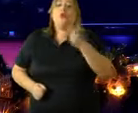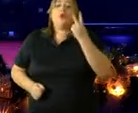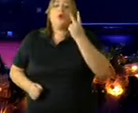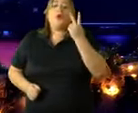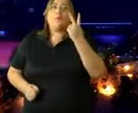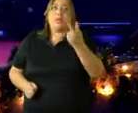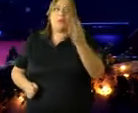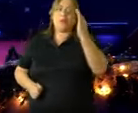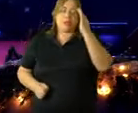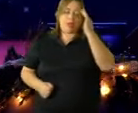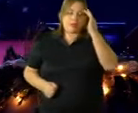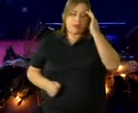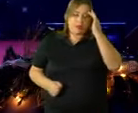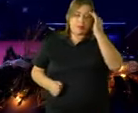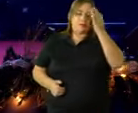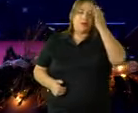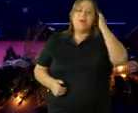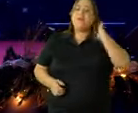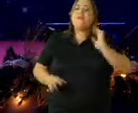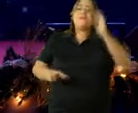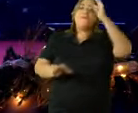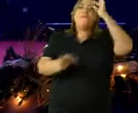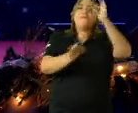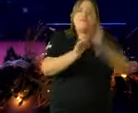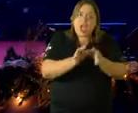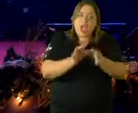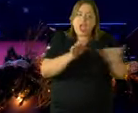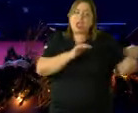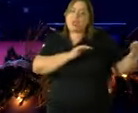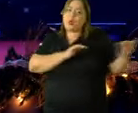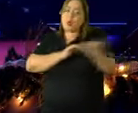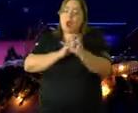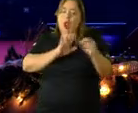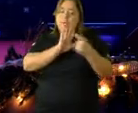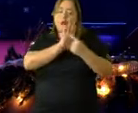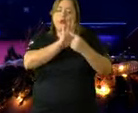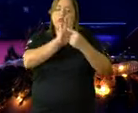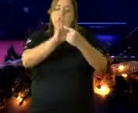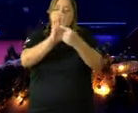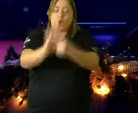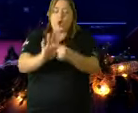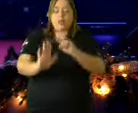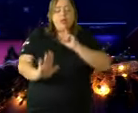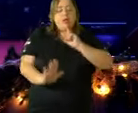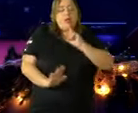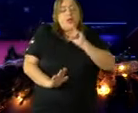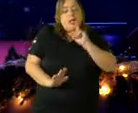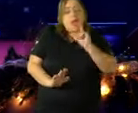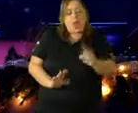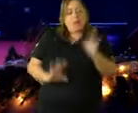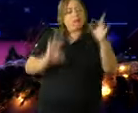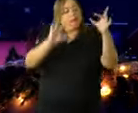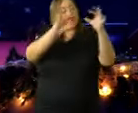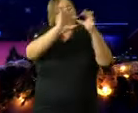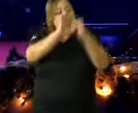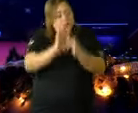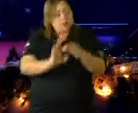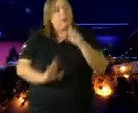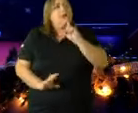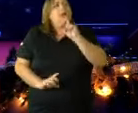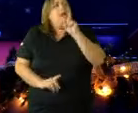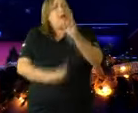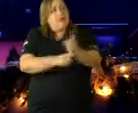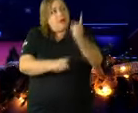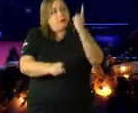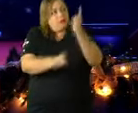la palabra, fe es demostración, fe es sustancia, fe es la realidad, convicción, certeza de que algo